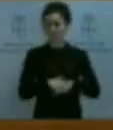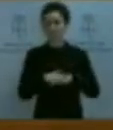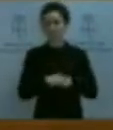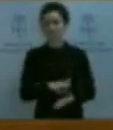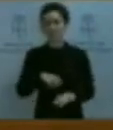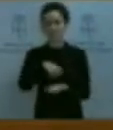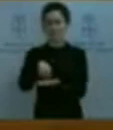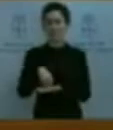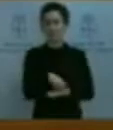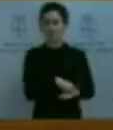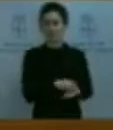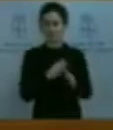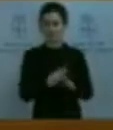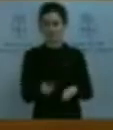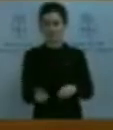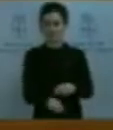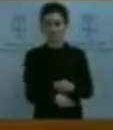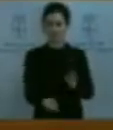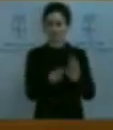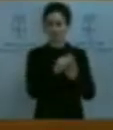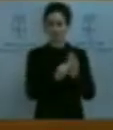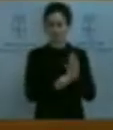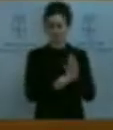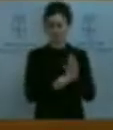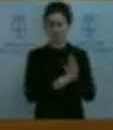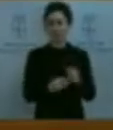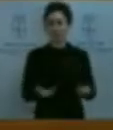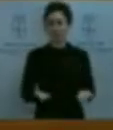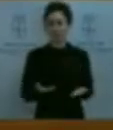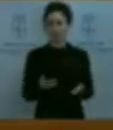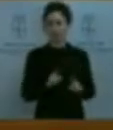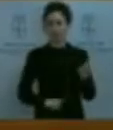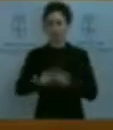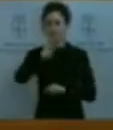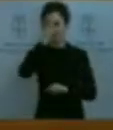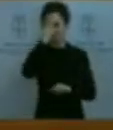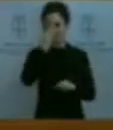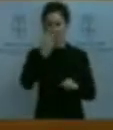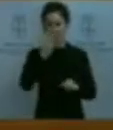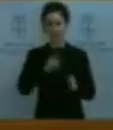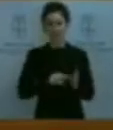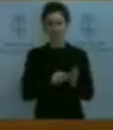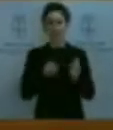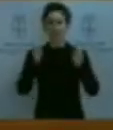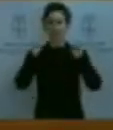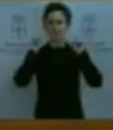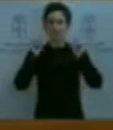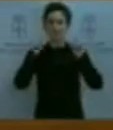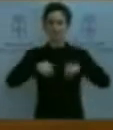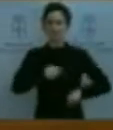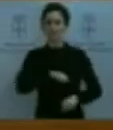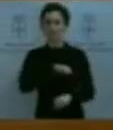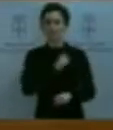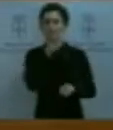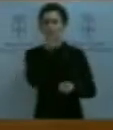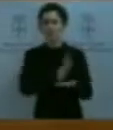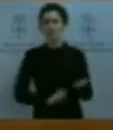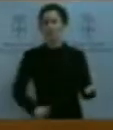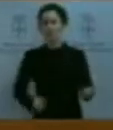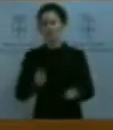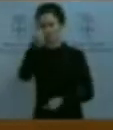Pero uno de los principales problemas que tiene el sistema educativo español, y así lo recogen todos los informes, concretamente el último informe PISA del año 2015, es